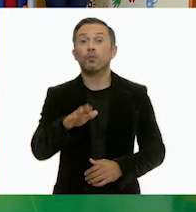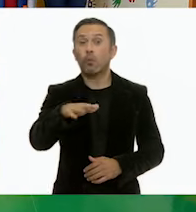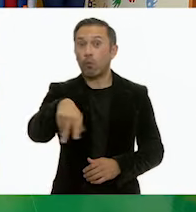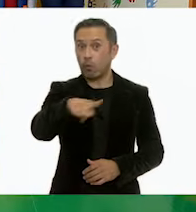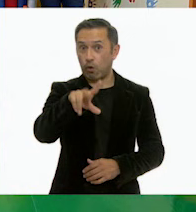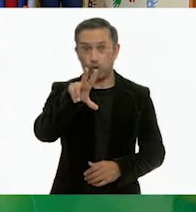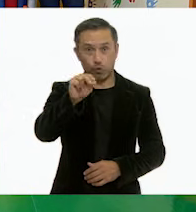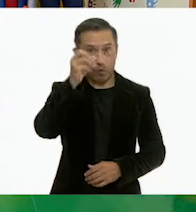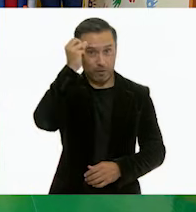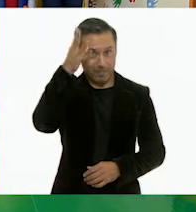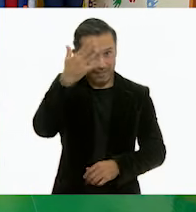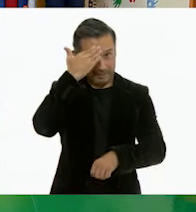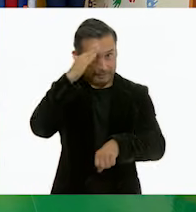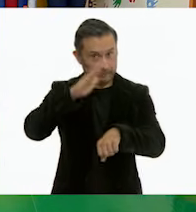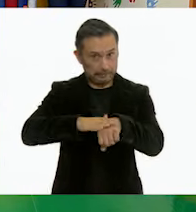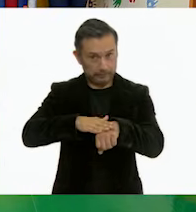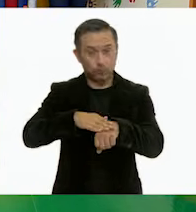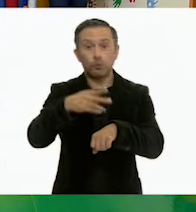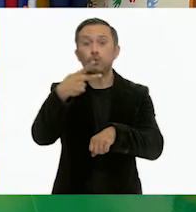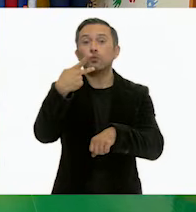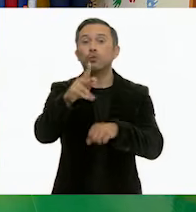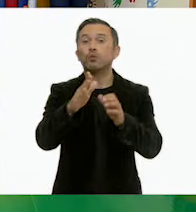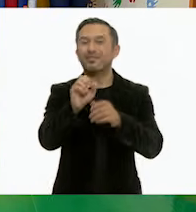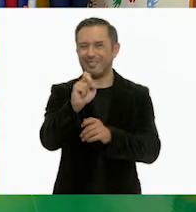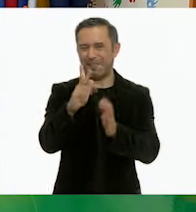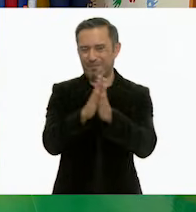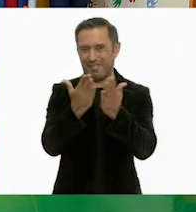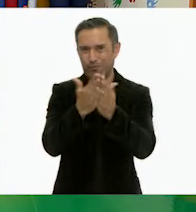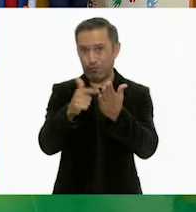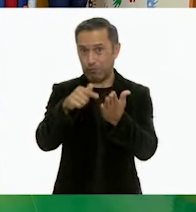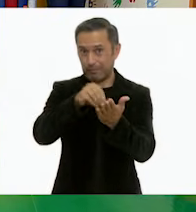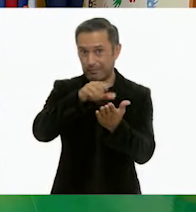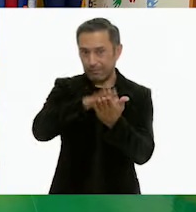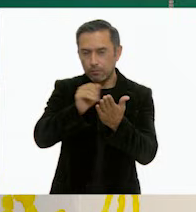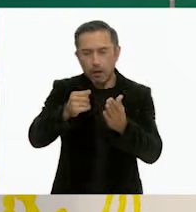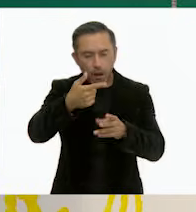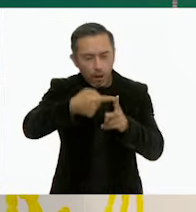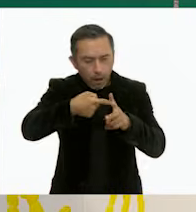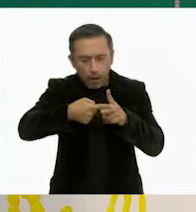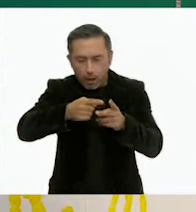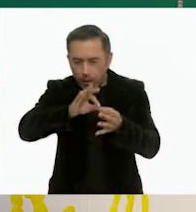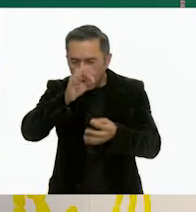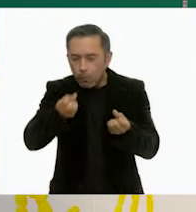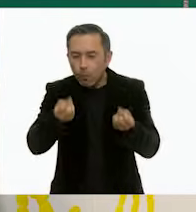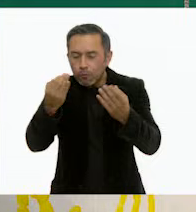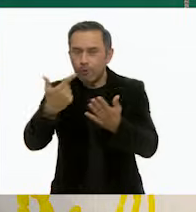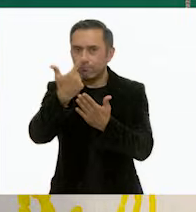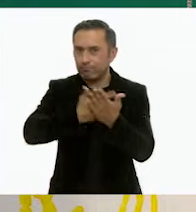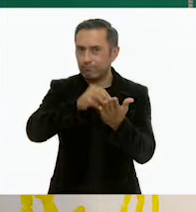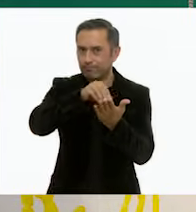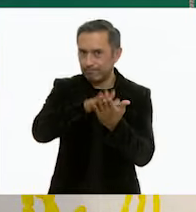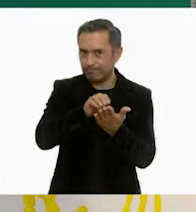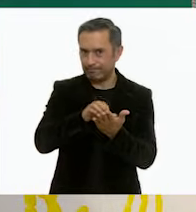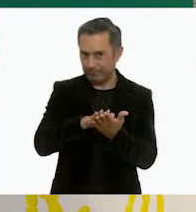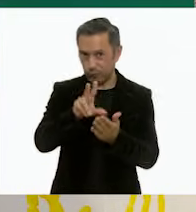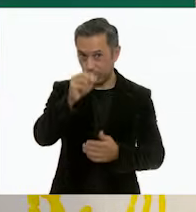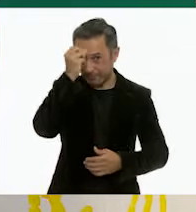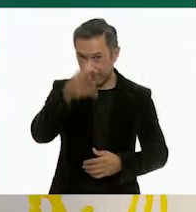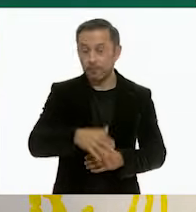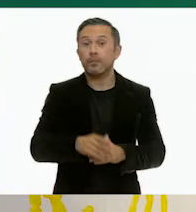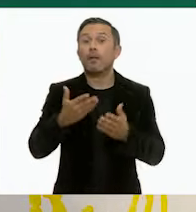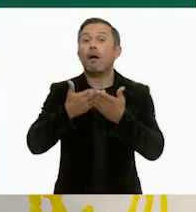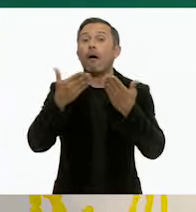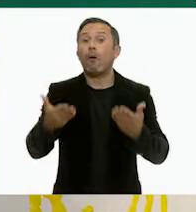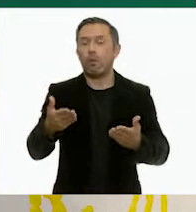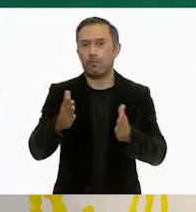olviden anotar en su libro de texto los resultados. Muy bien, Alexia. Ahora vamos a utilizar la